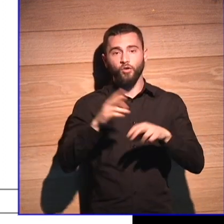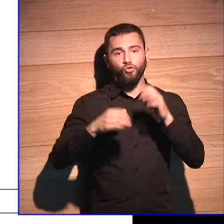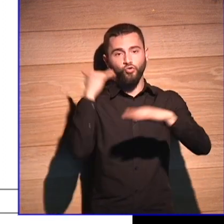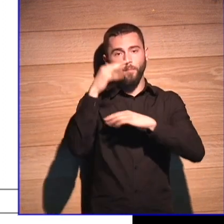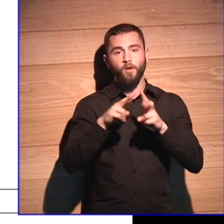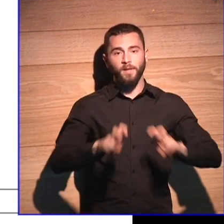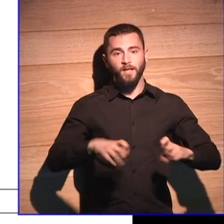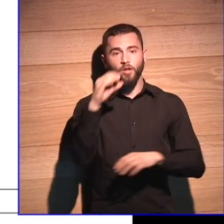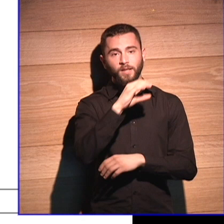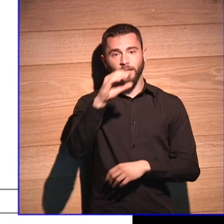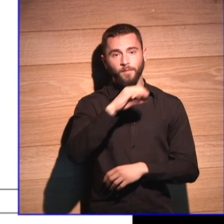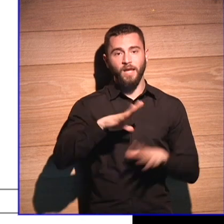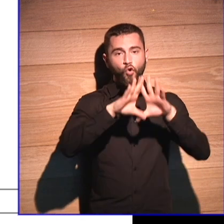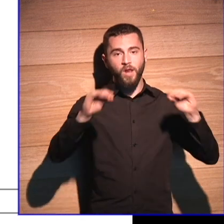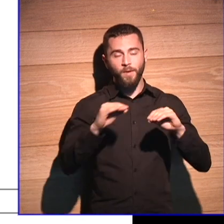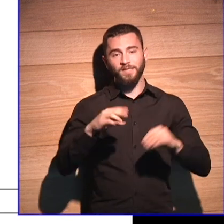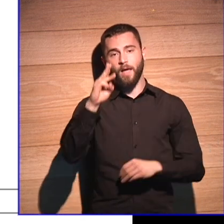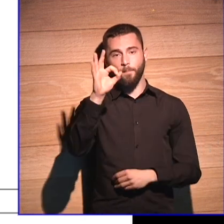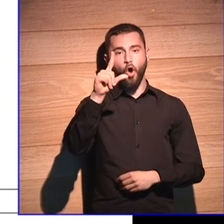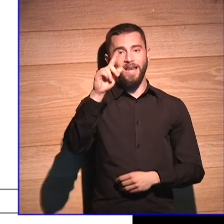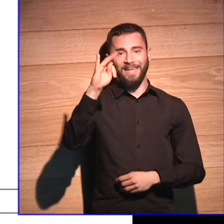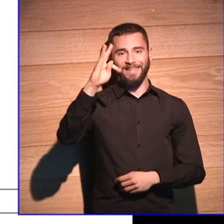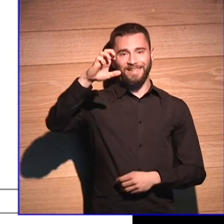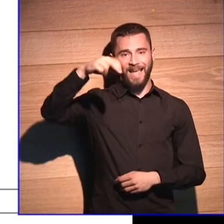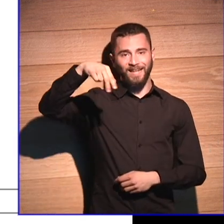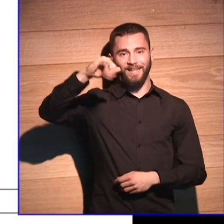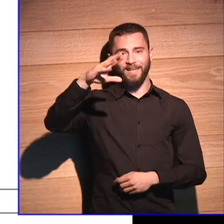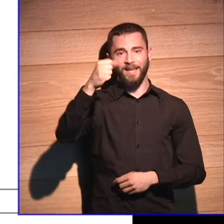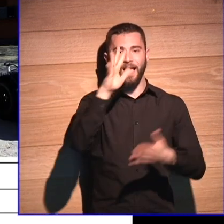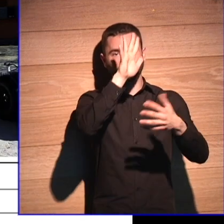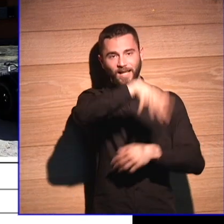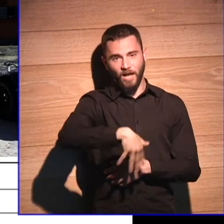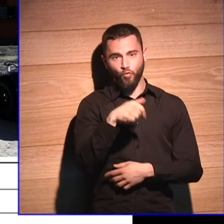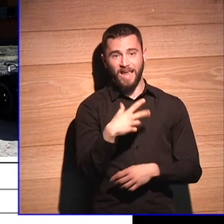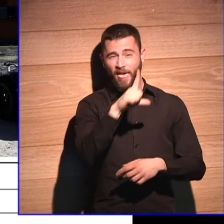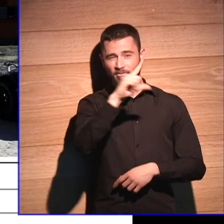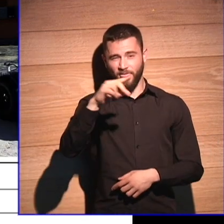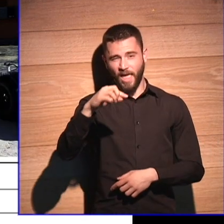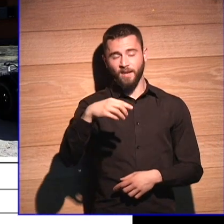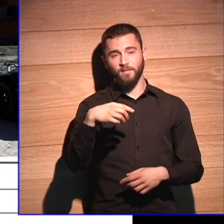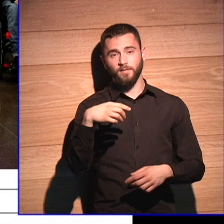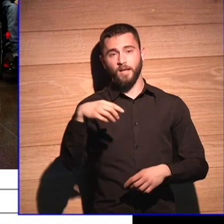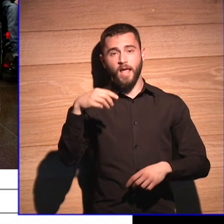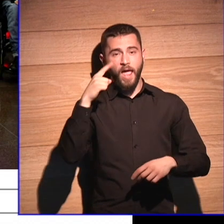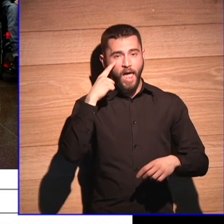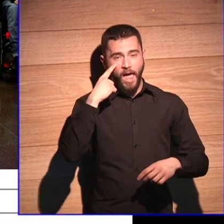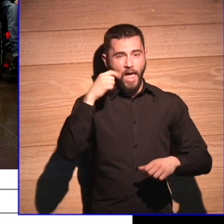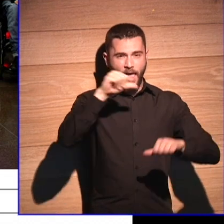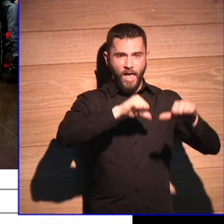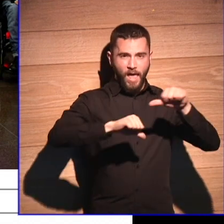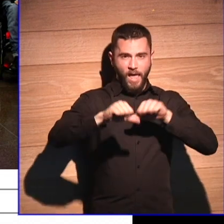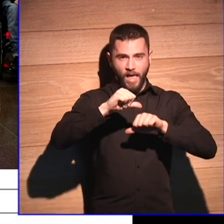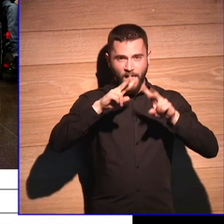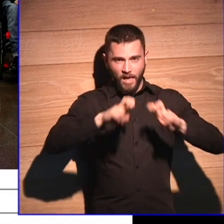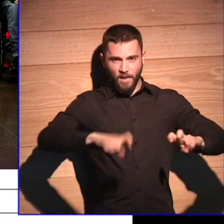Universidad Politécnica de Cataluña. Somos unos 100 investigadores y una fuerza de trabajo